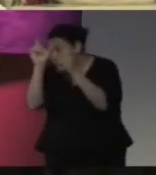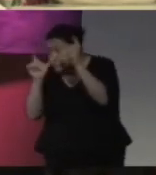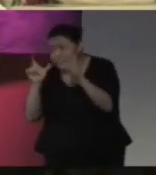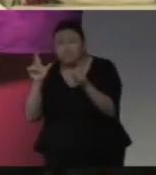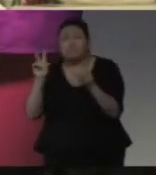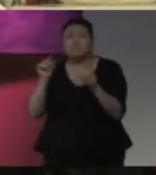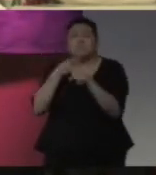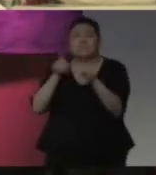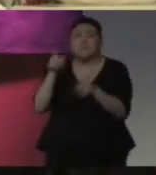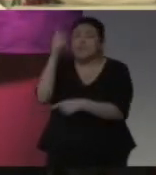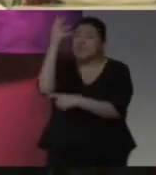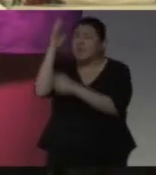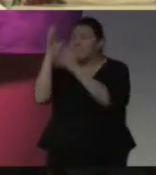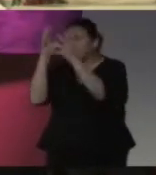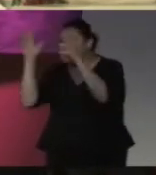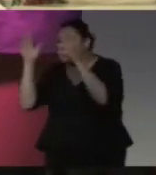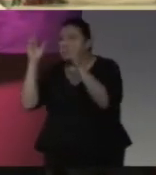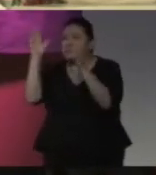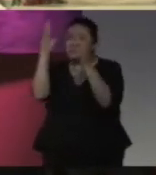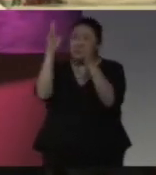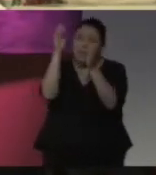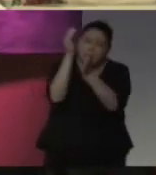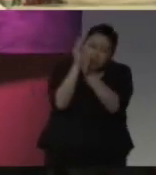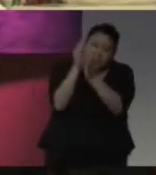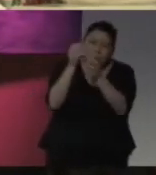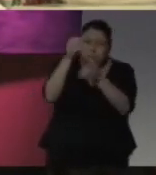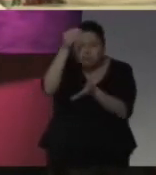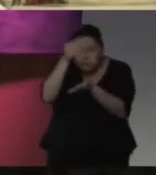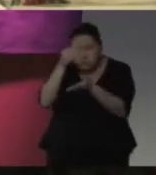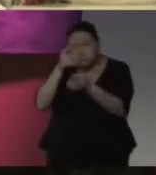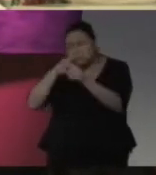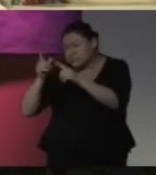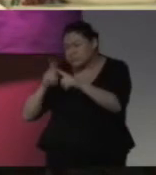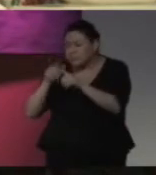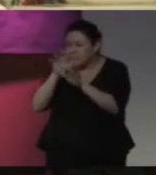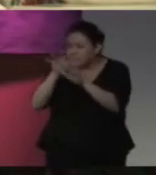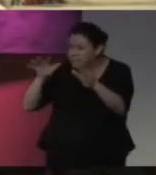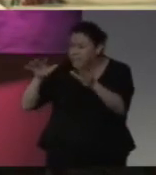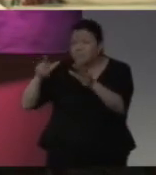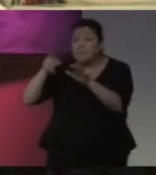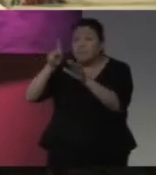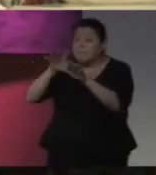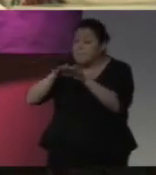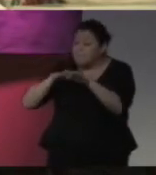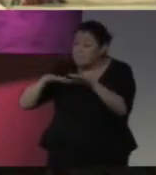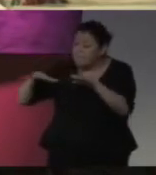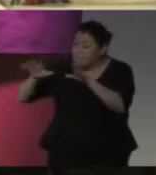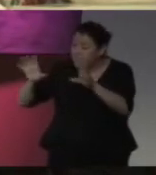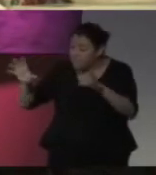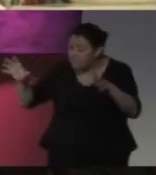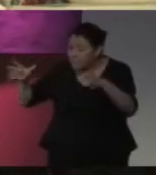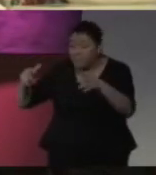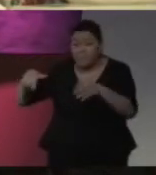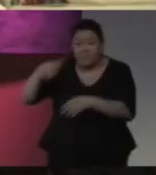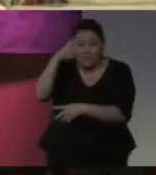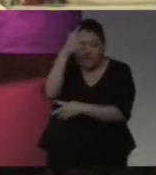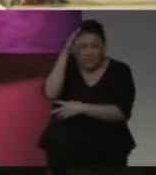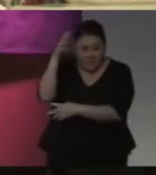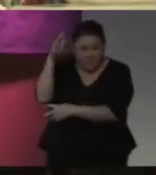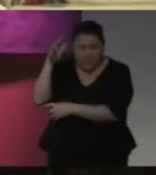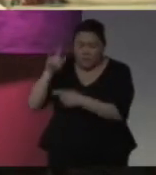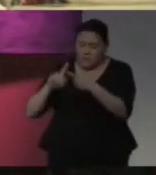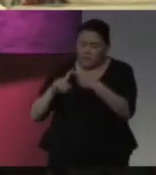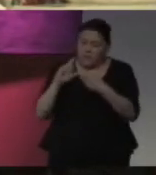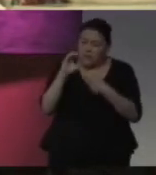es diferente. El conjunto, la especie de ocotes o de